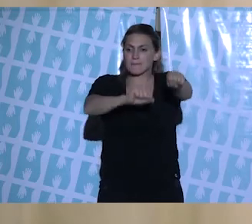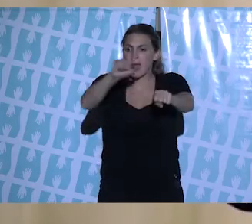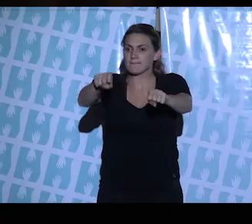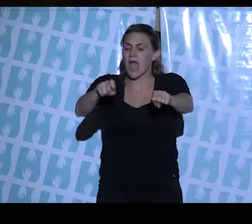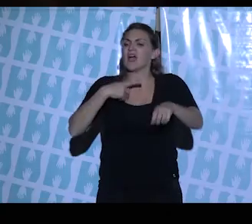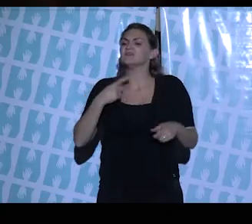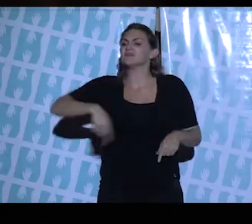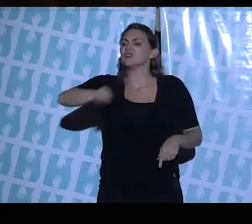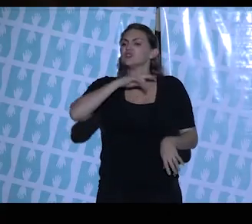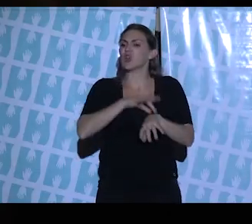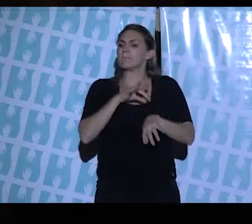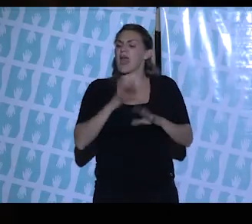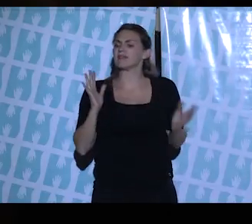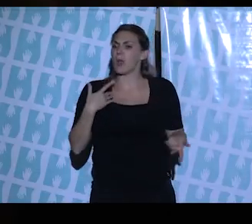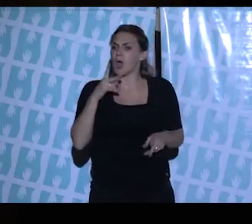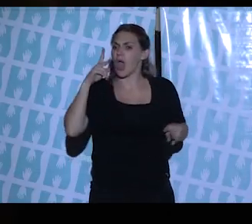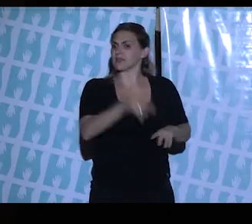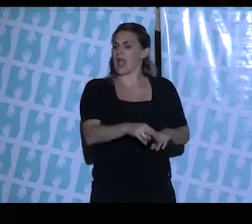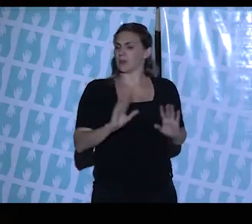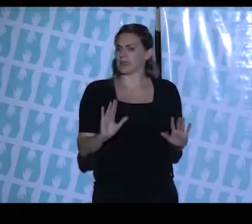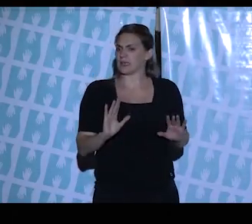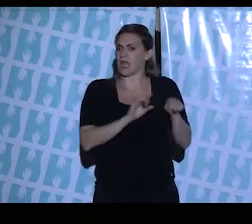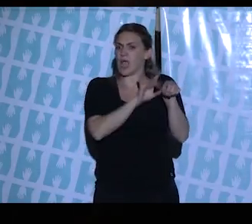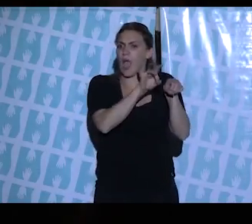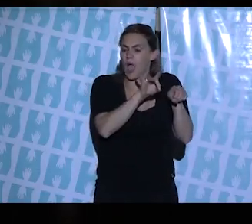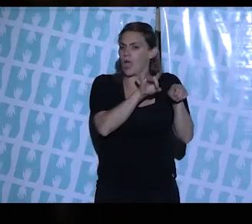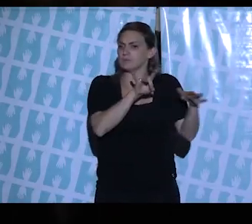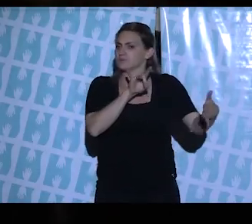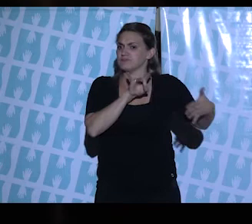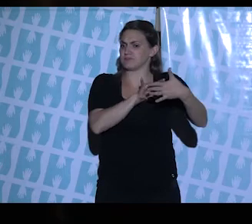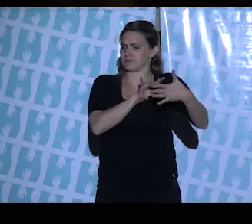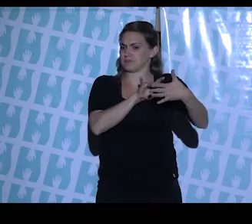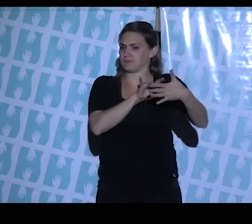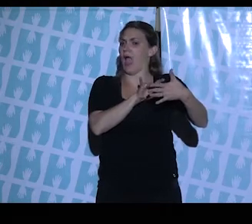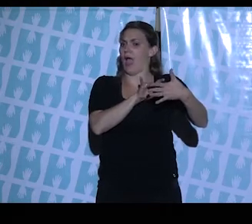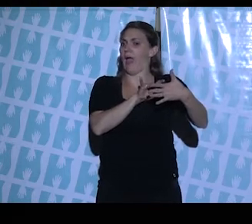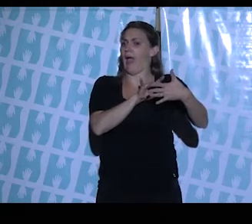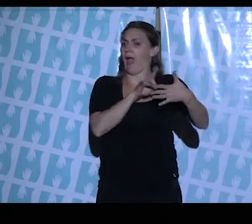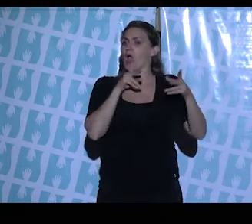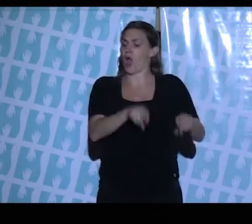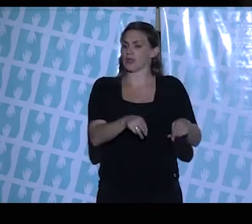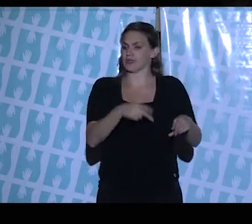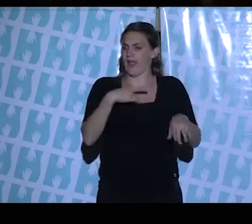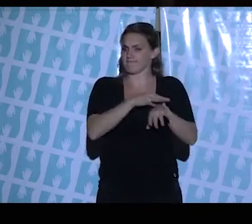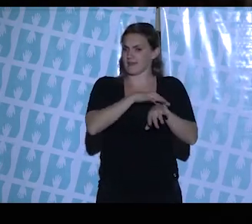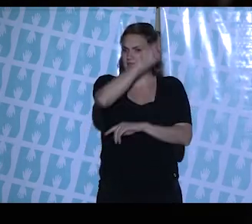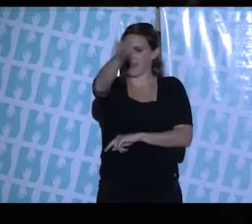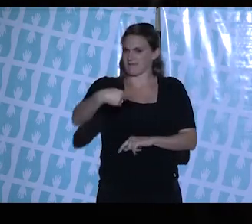avance, también vamos a lograr detener o prevenir la progresión de la enfermedad.